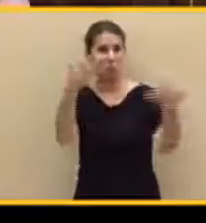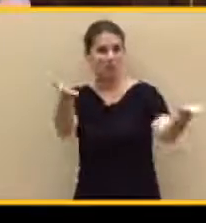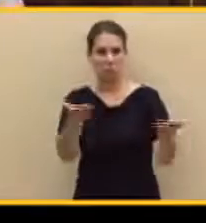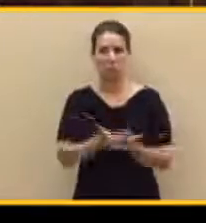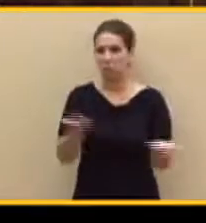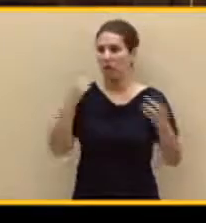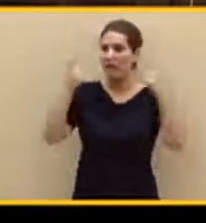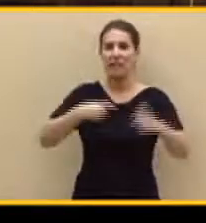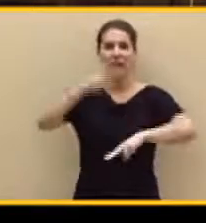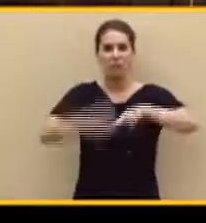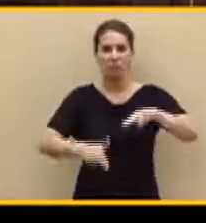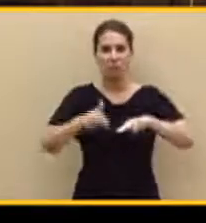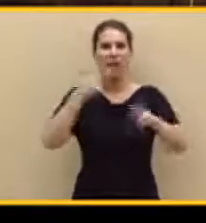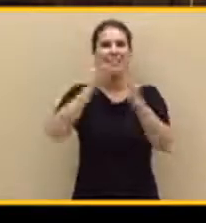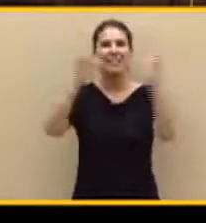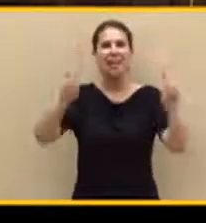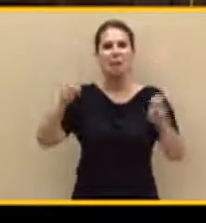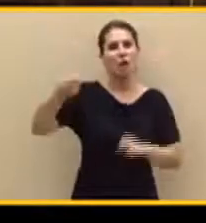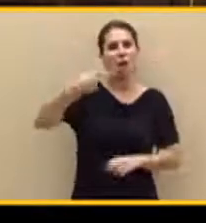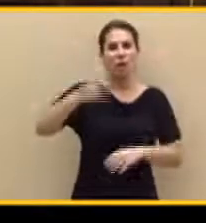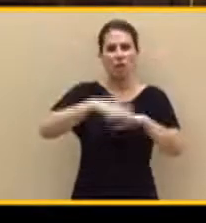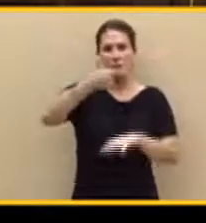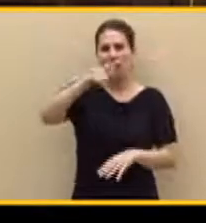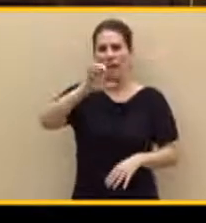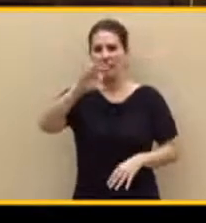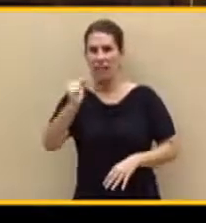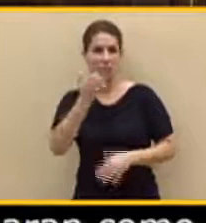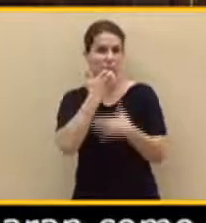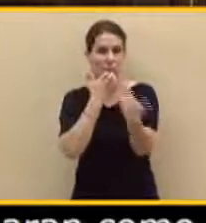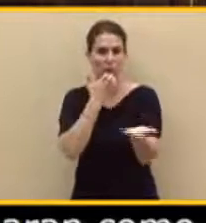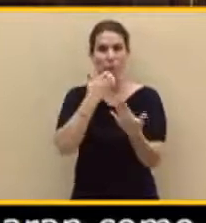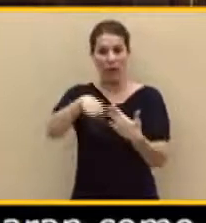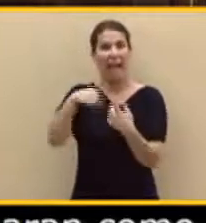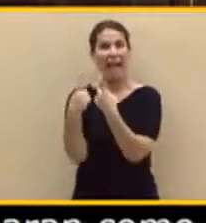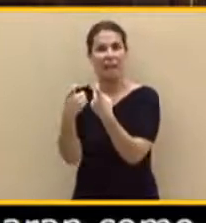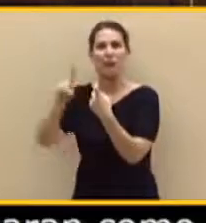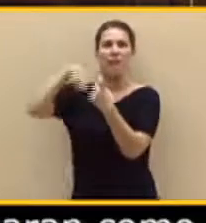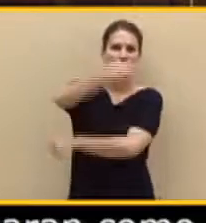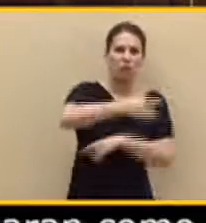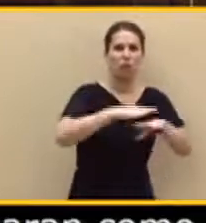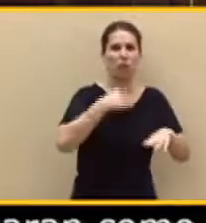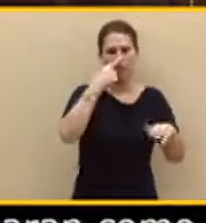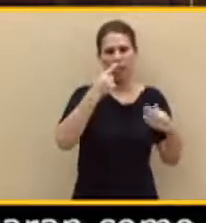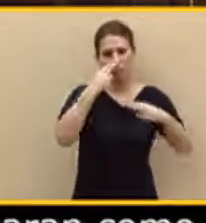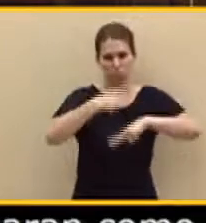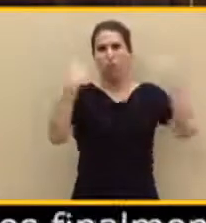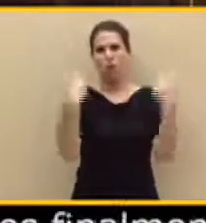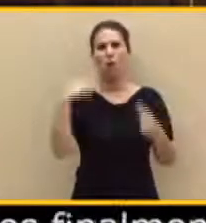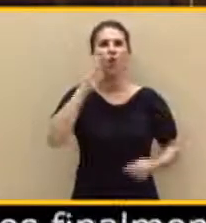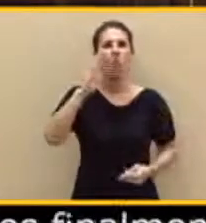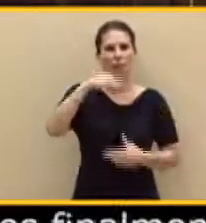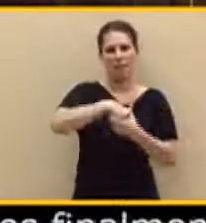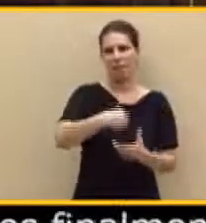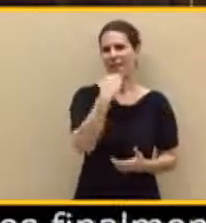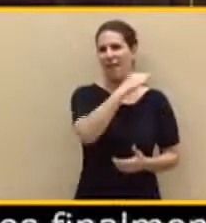como prueba los correos del señor Blesa, imprescindibles finalmente para destapar la corrupción de Caja Madrid. Al fin y al cabo, estamos todos en el